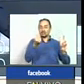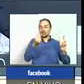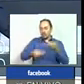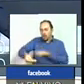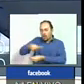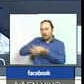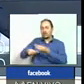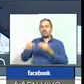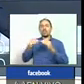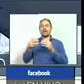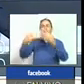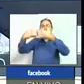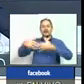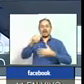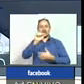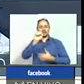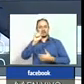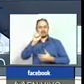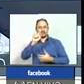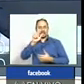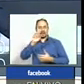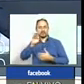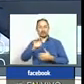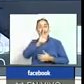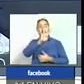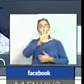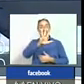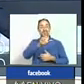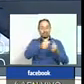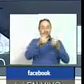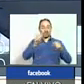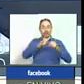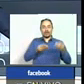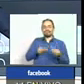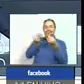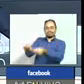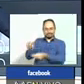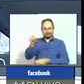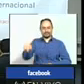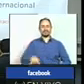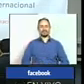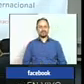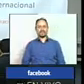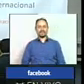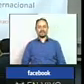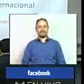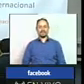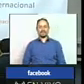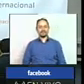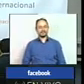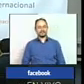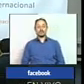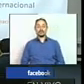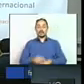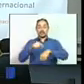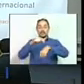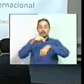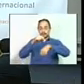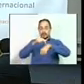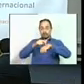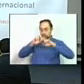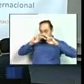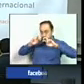favorecer a la empresa Astaldi por más de 45 millones de dólares. La etapa de instrucción